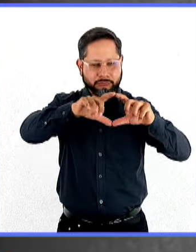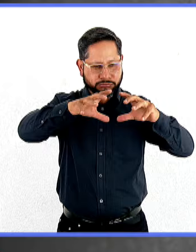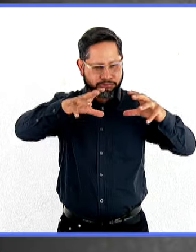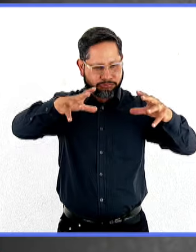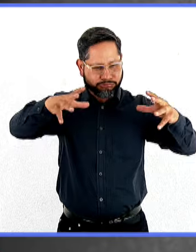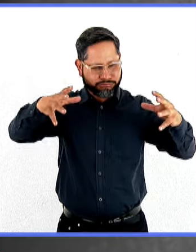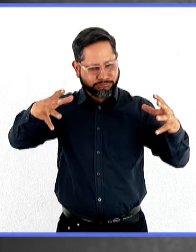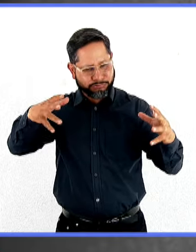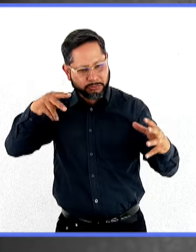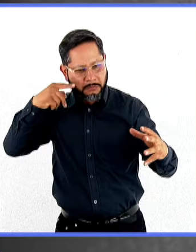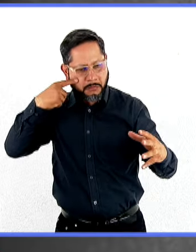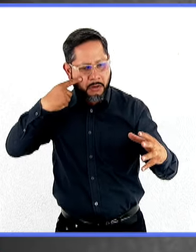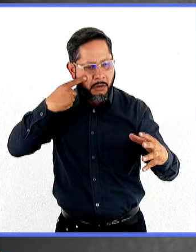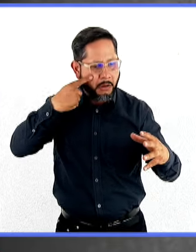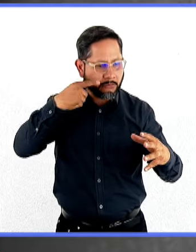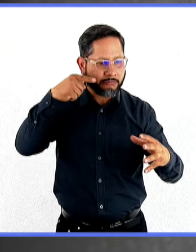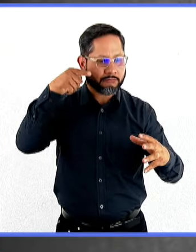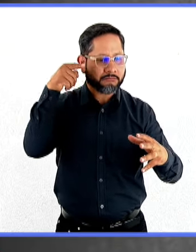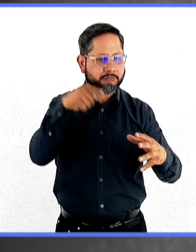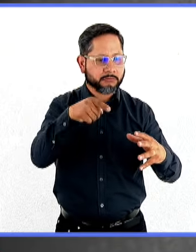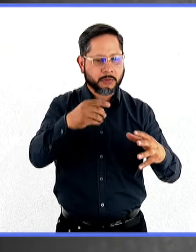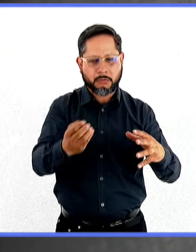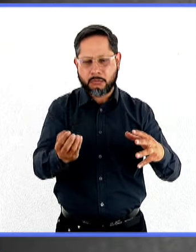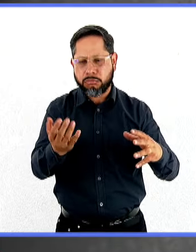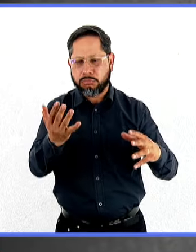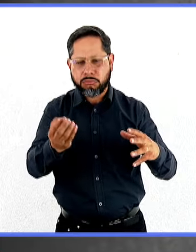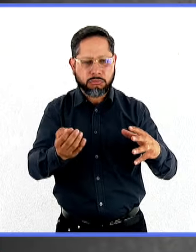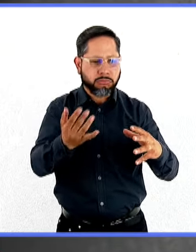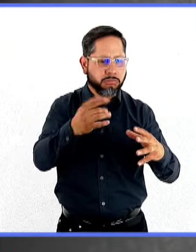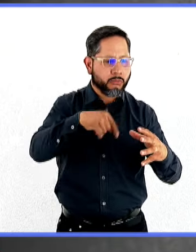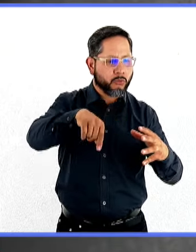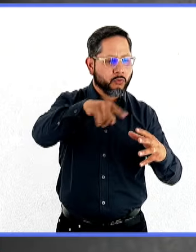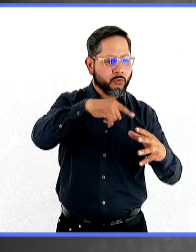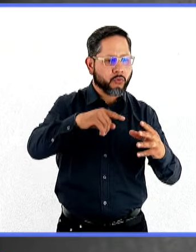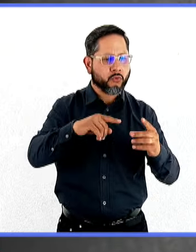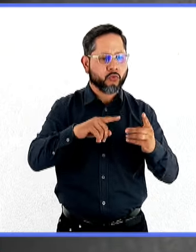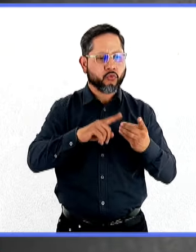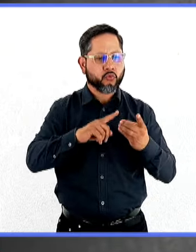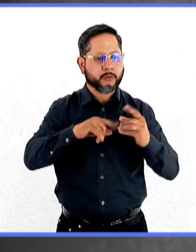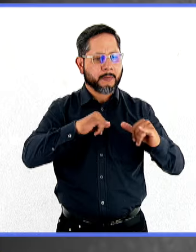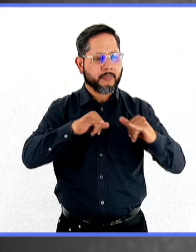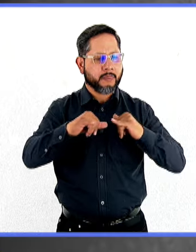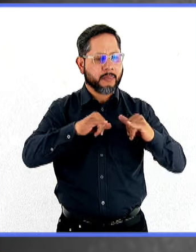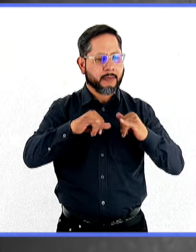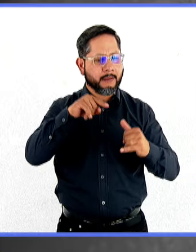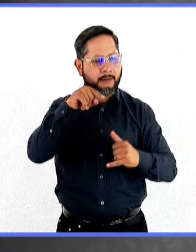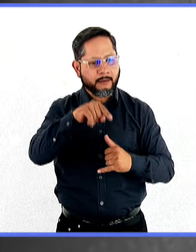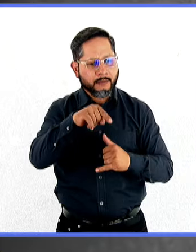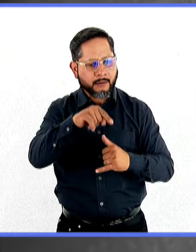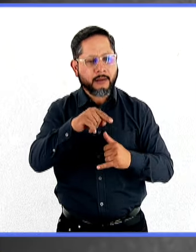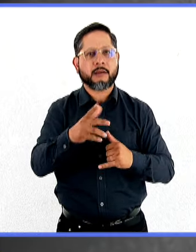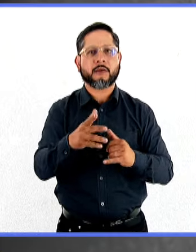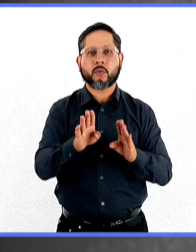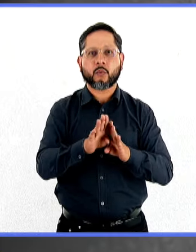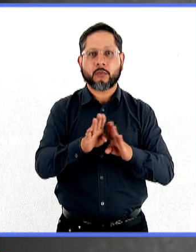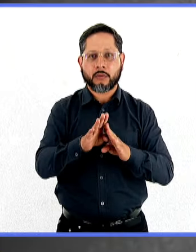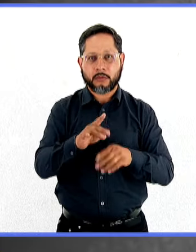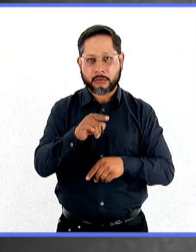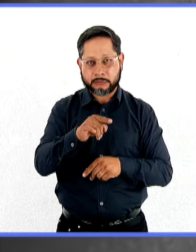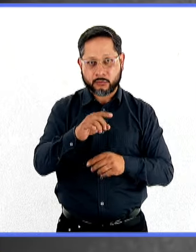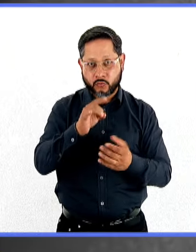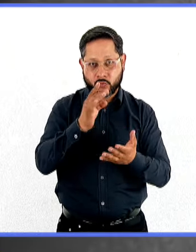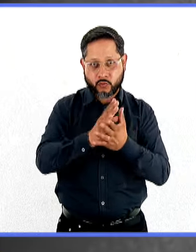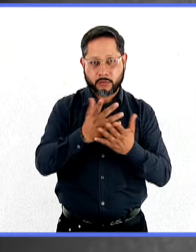nos permiten estar monitoreando las condiciones del territorio bajo las las condiciones no solamente